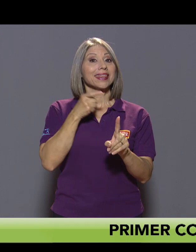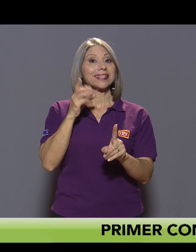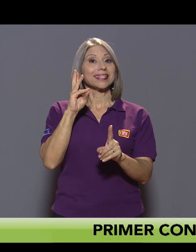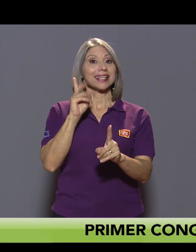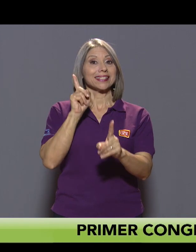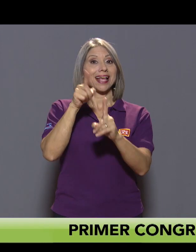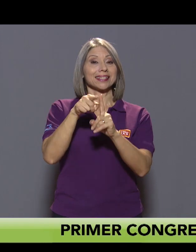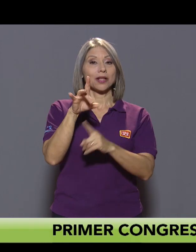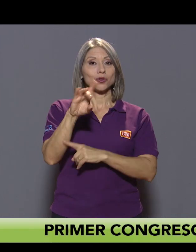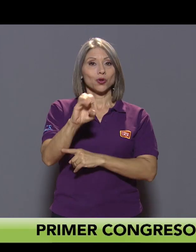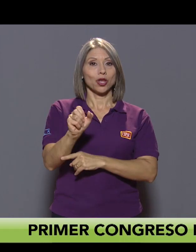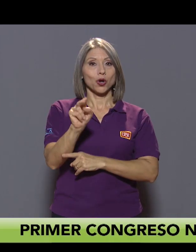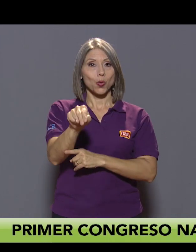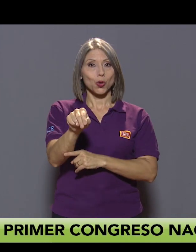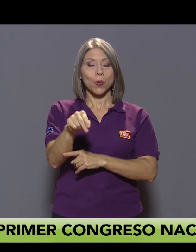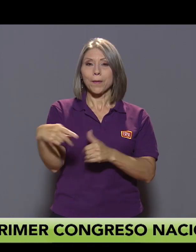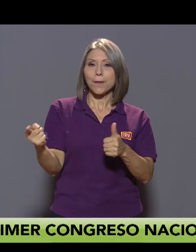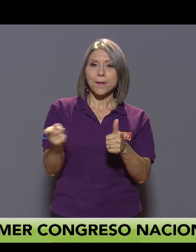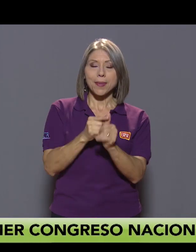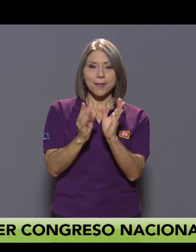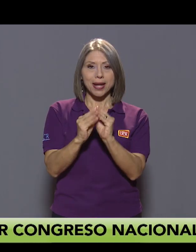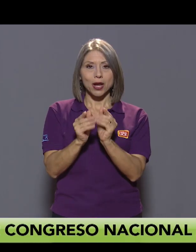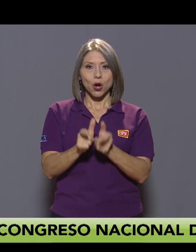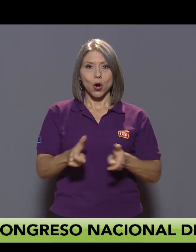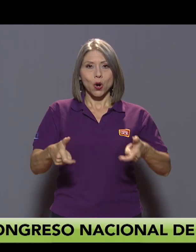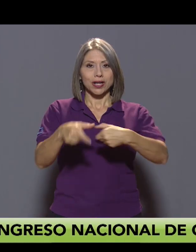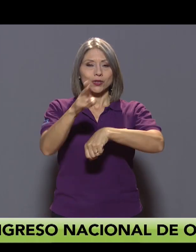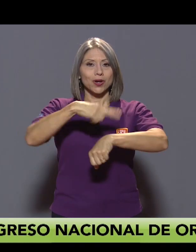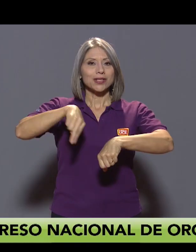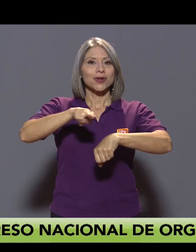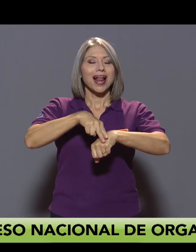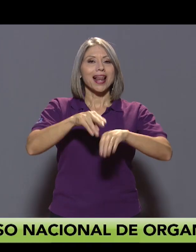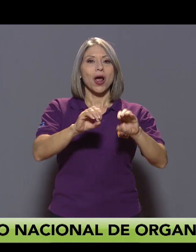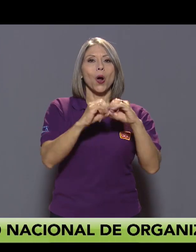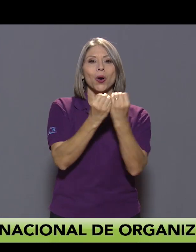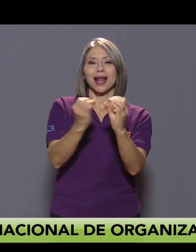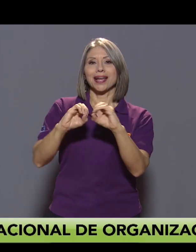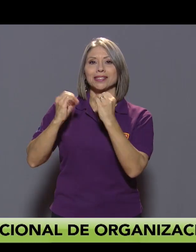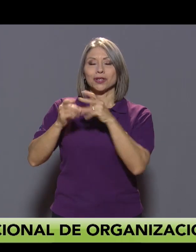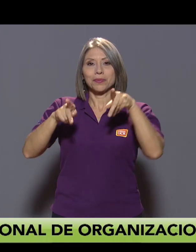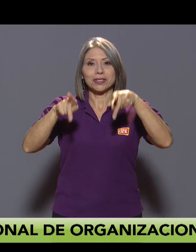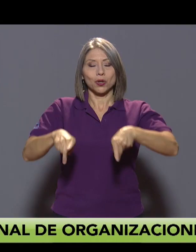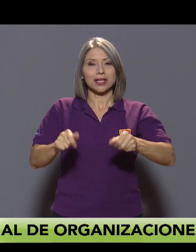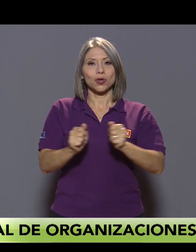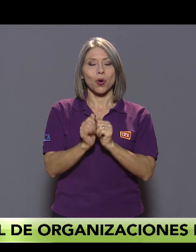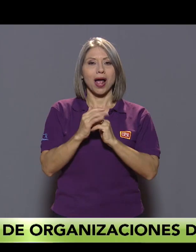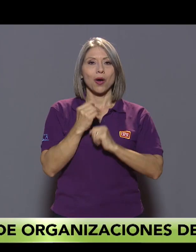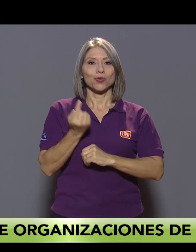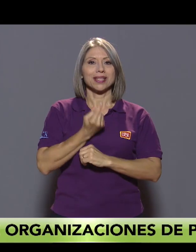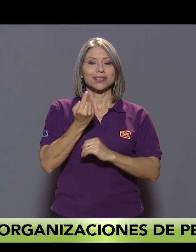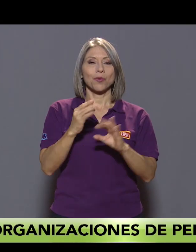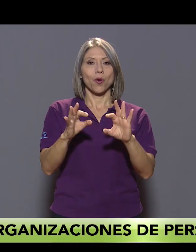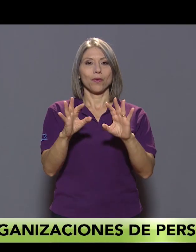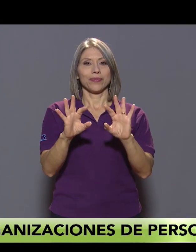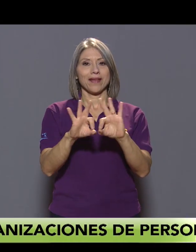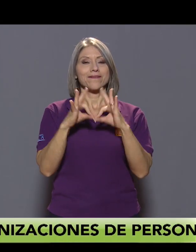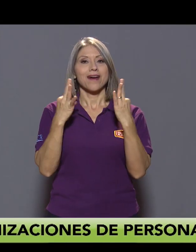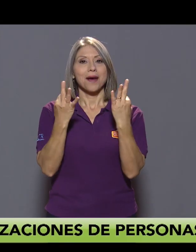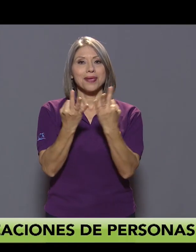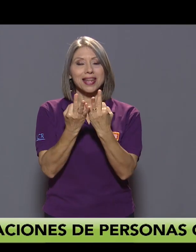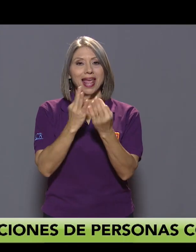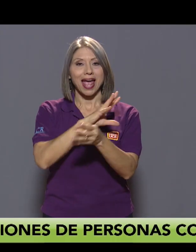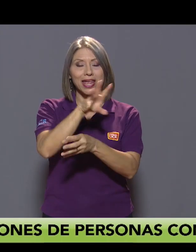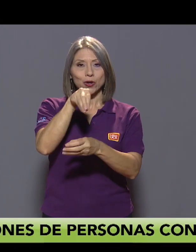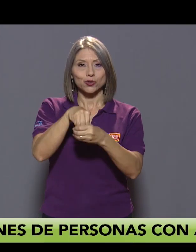al 8 de junio se realizará el primer Congreso Nacional de Organizaciones de Personas con Autismo, Familia e Inclusión en